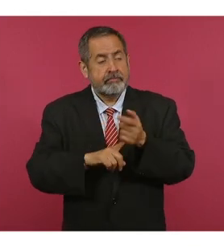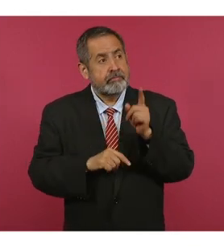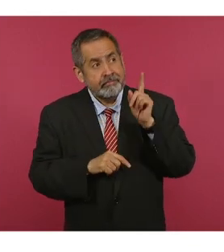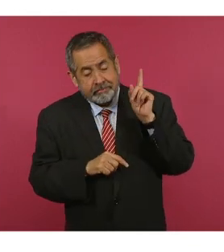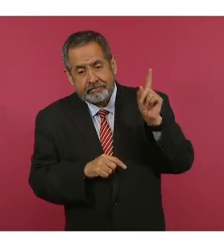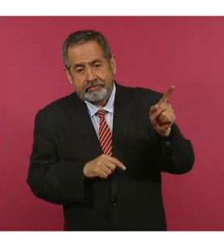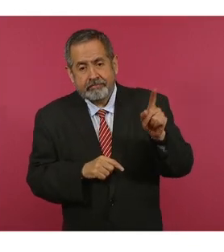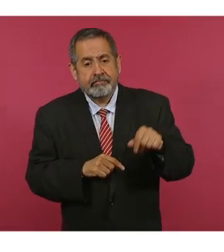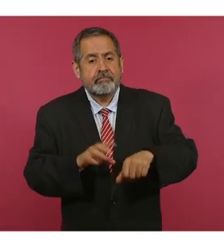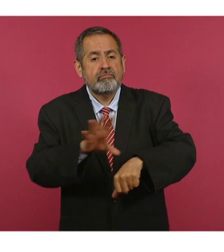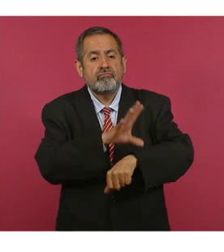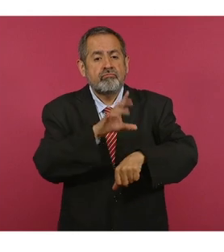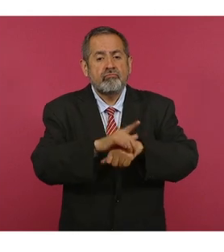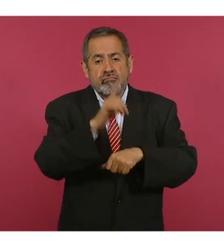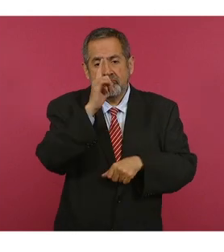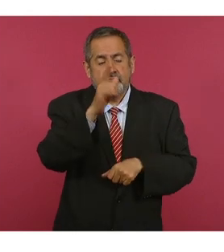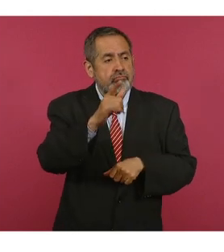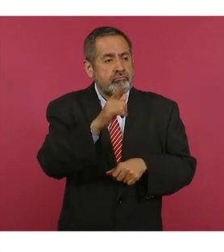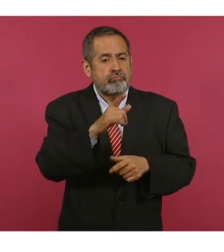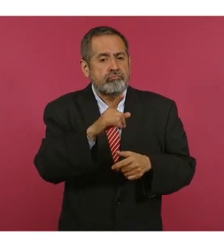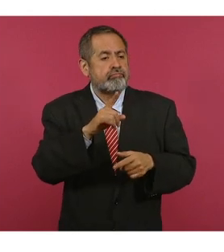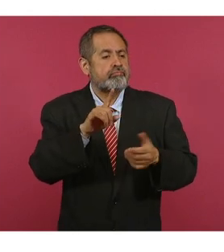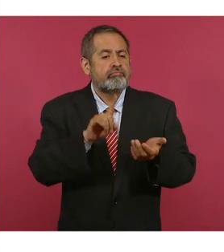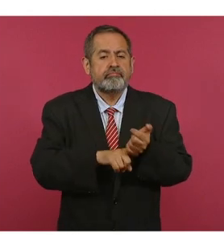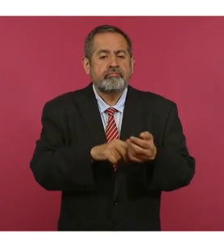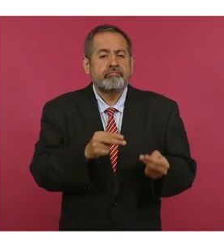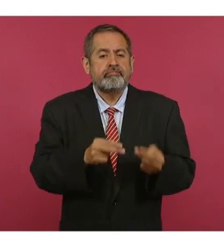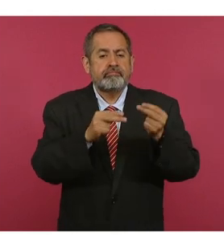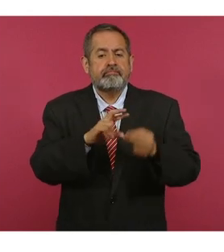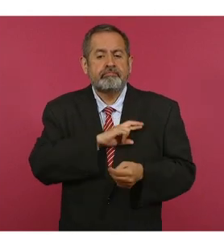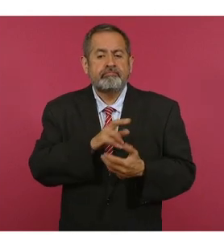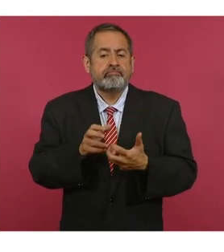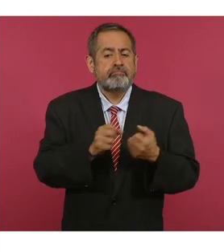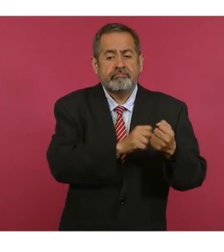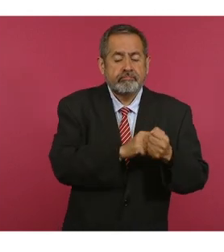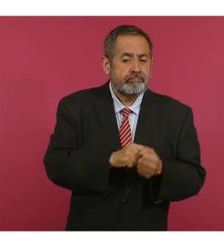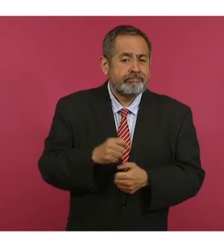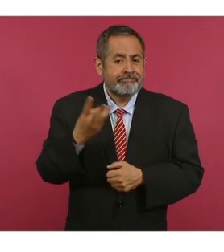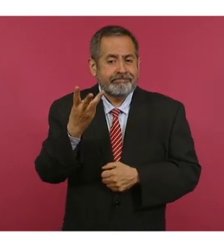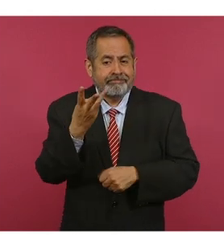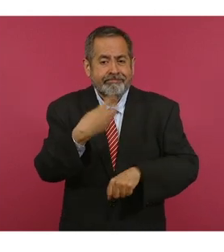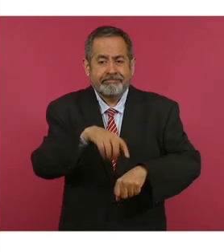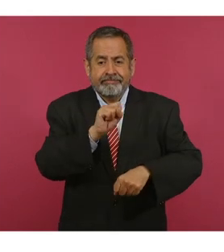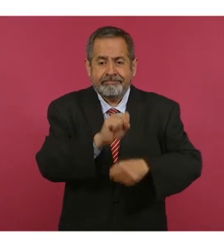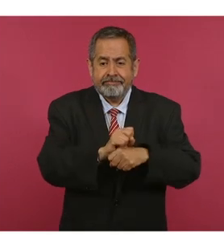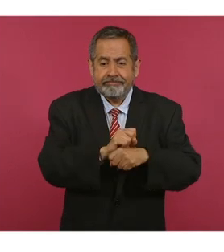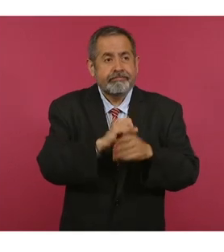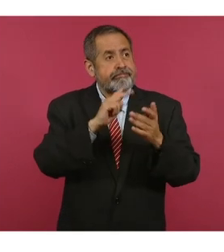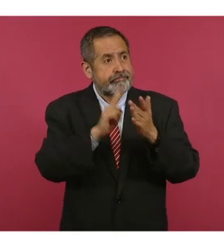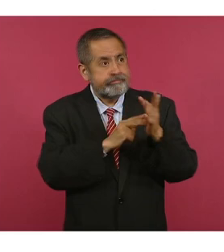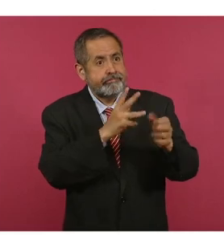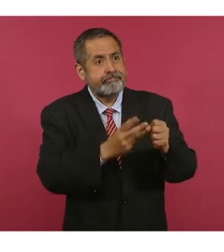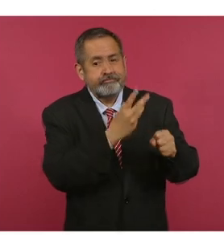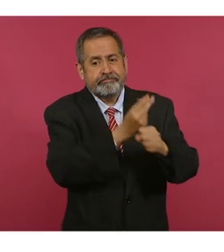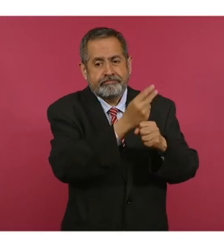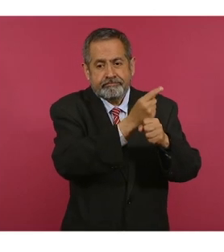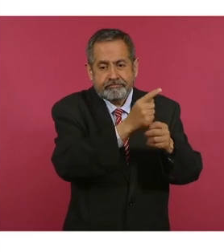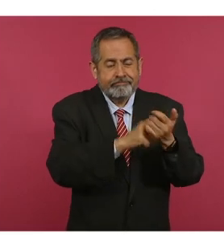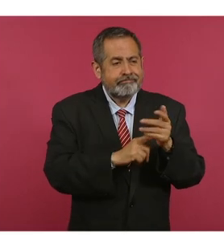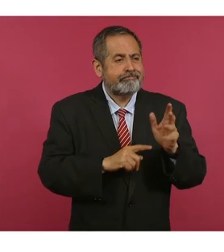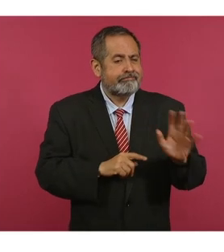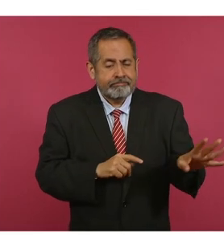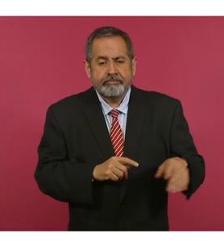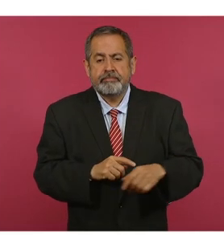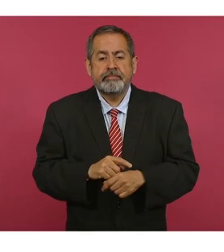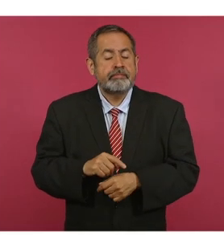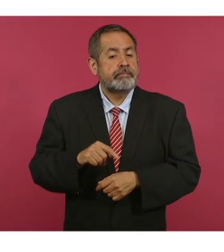eléctrica estaba privatizada por una empresa, tardaron más de 3 semanas en reconectar la luz y